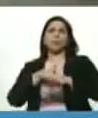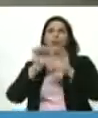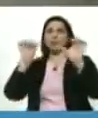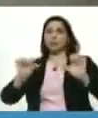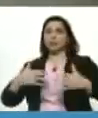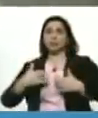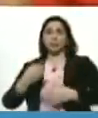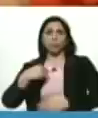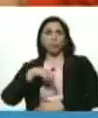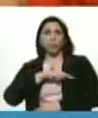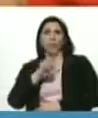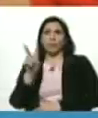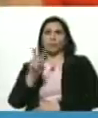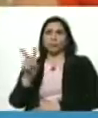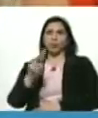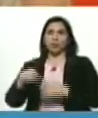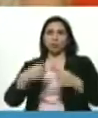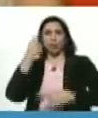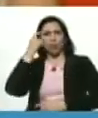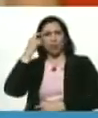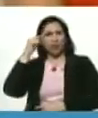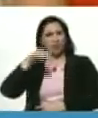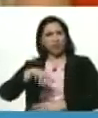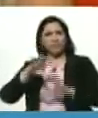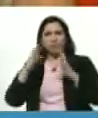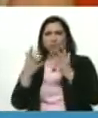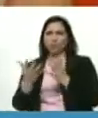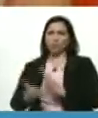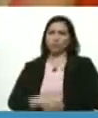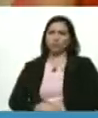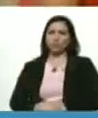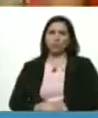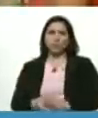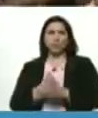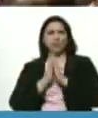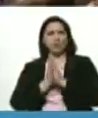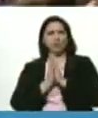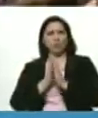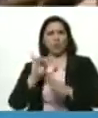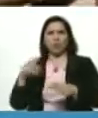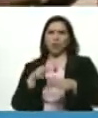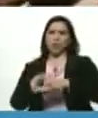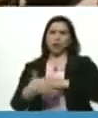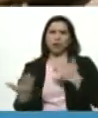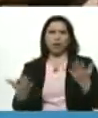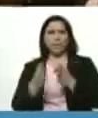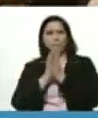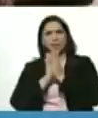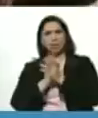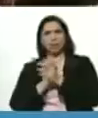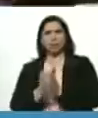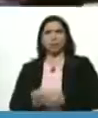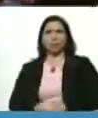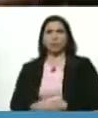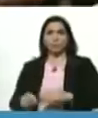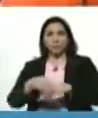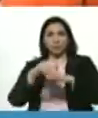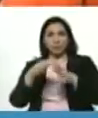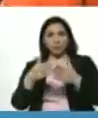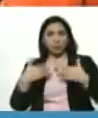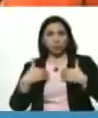venezuela todos los días aquí en el mundo por favor jorge rodríguez compañero ministro de